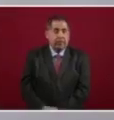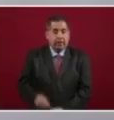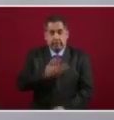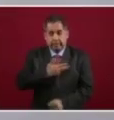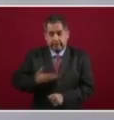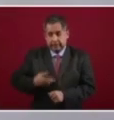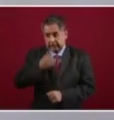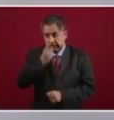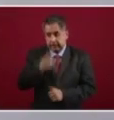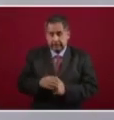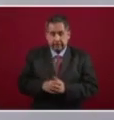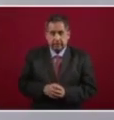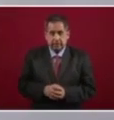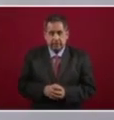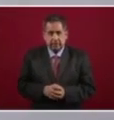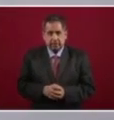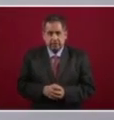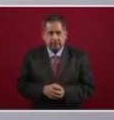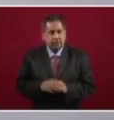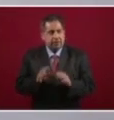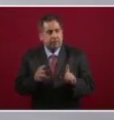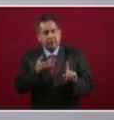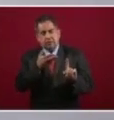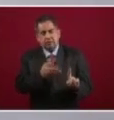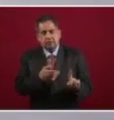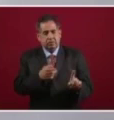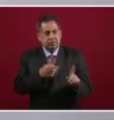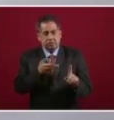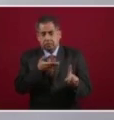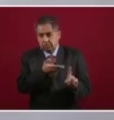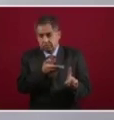a doña Rosario le tengo